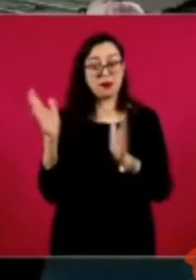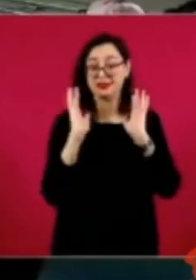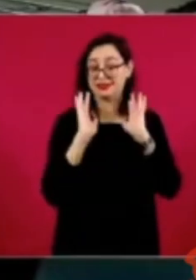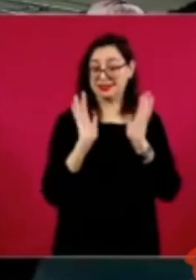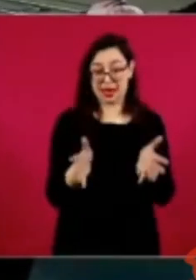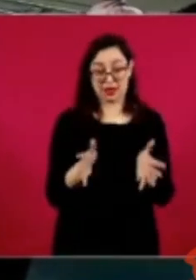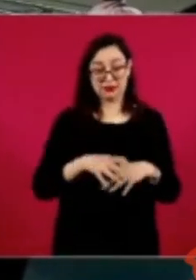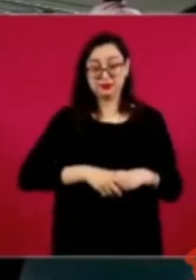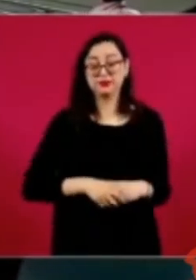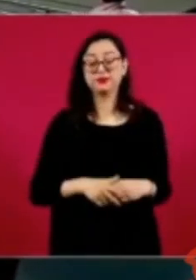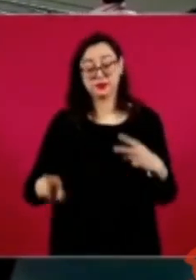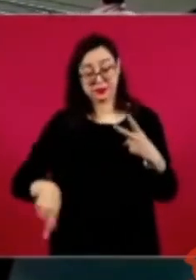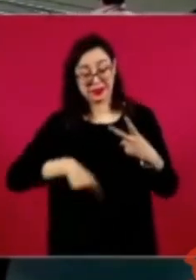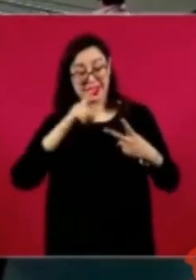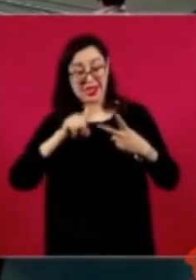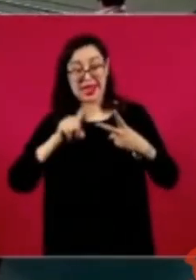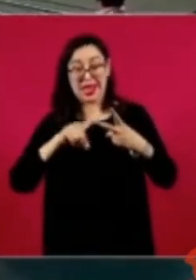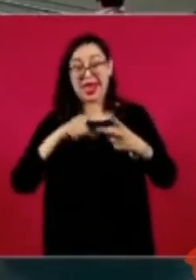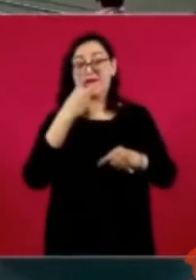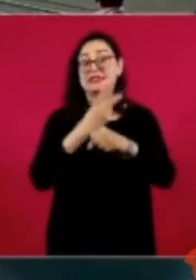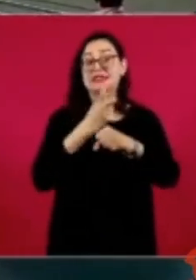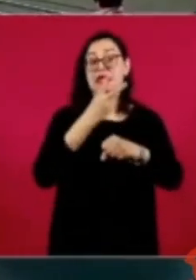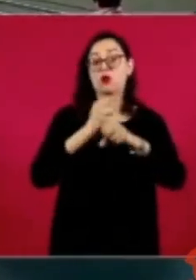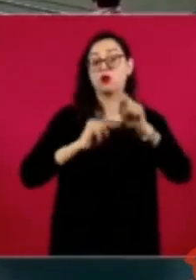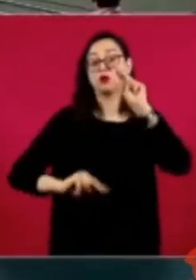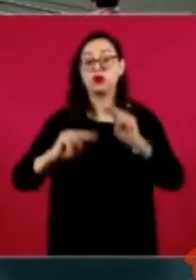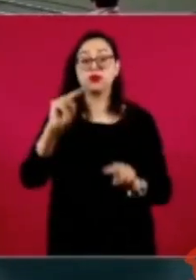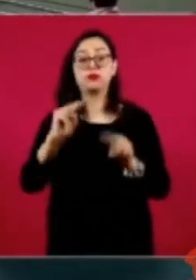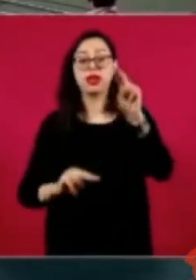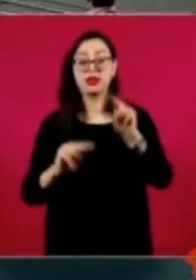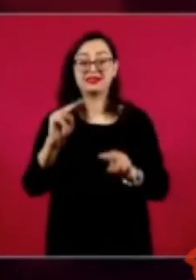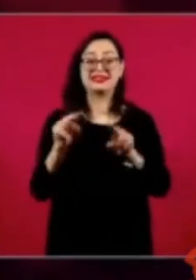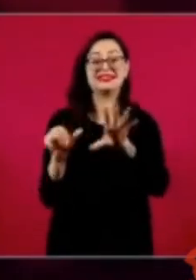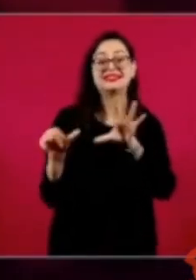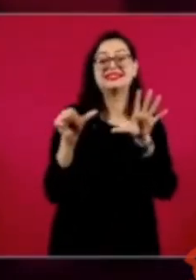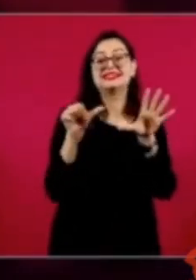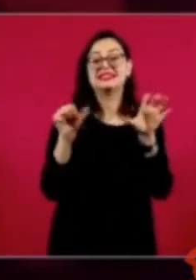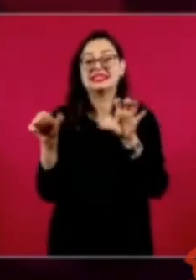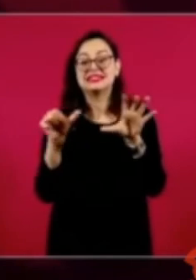de atención, que son más de 600 hospitales.